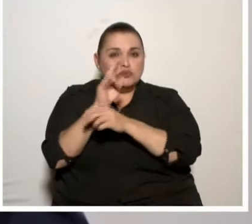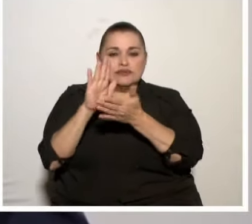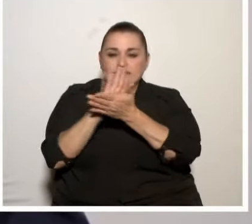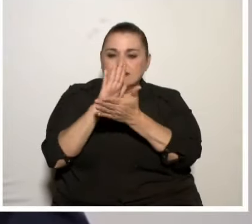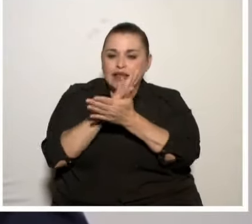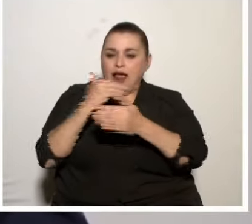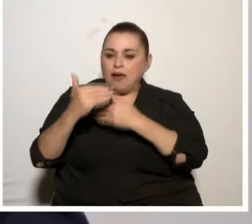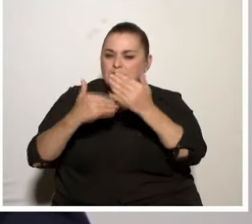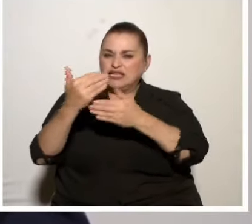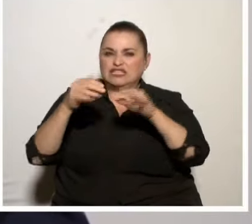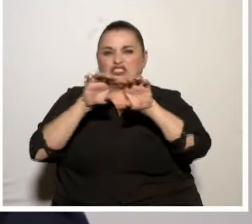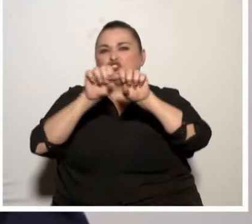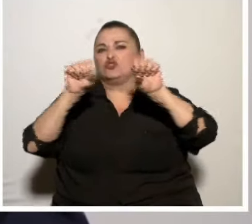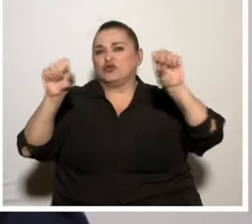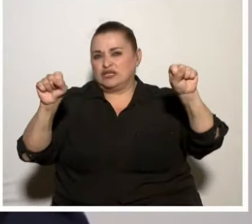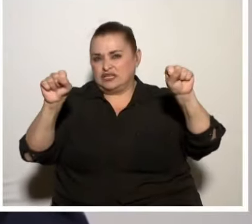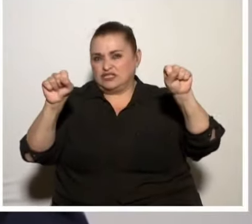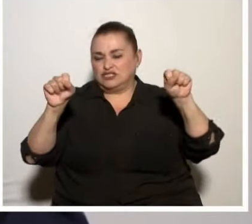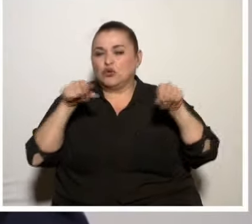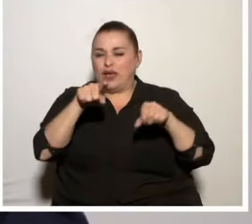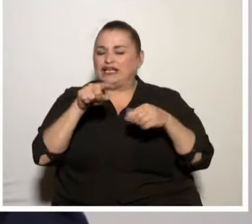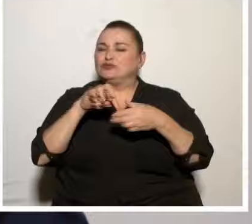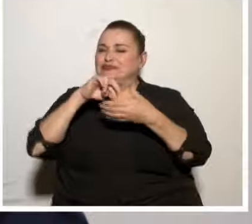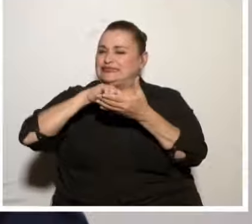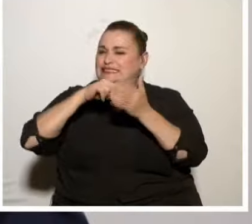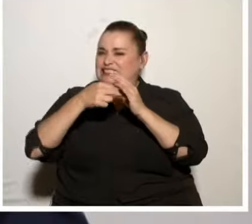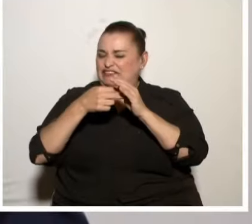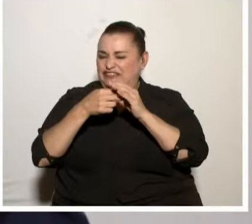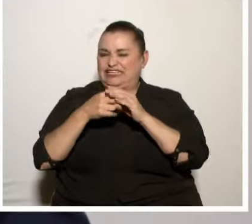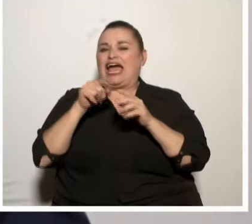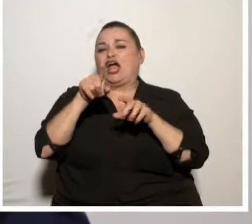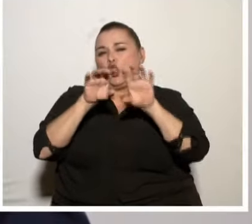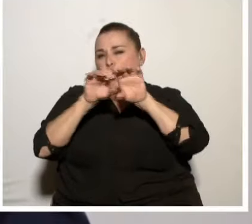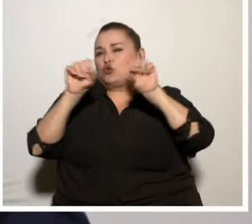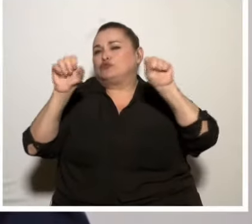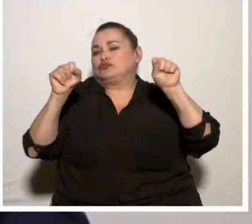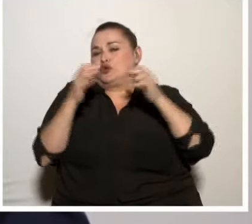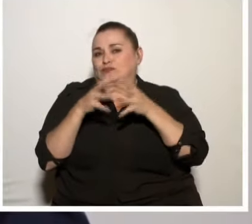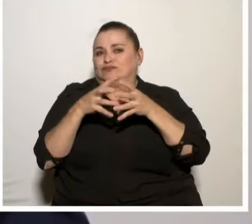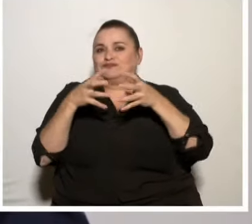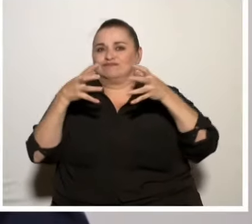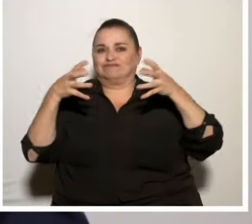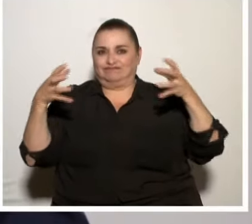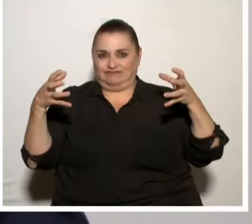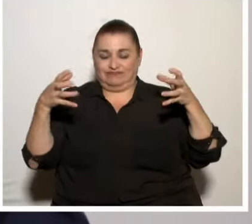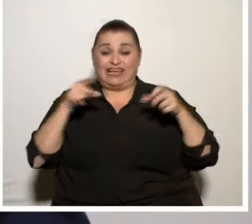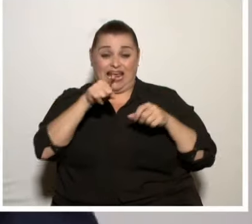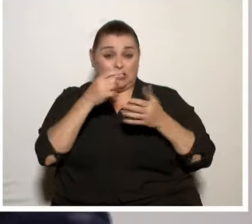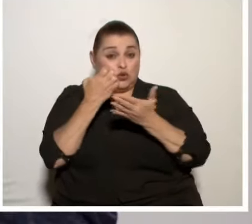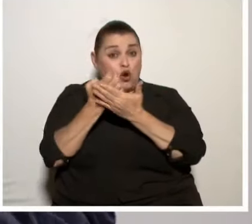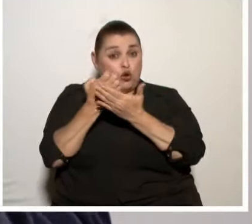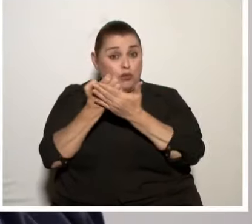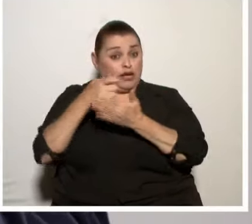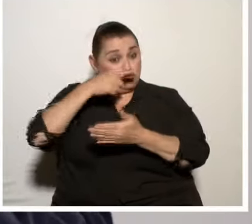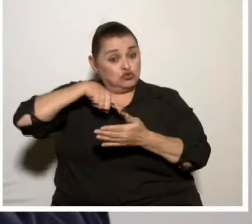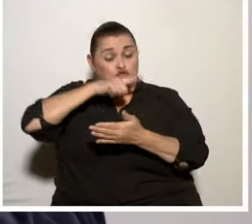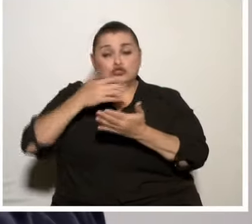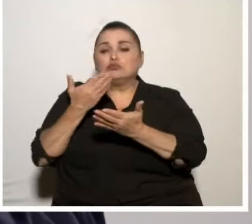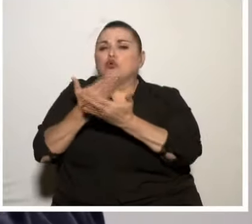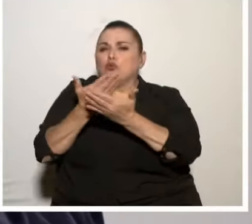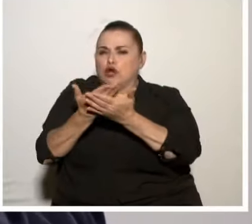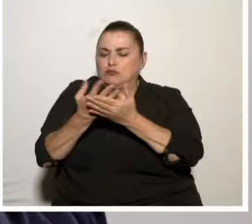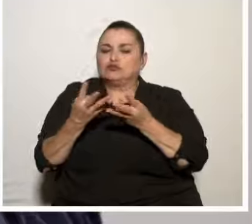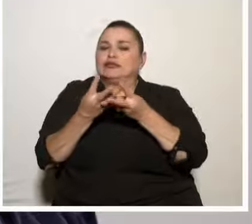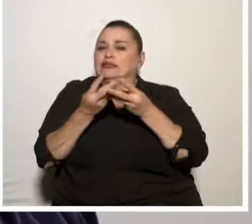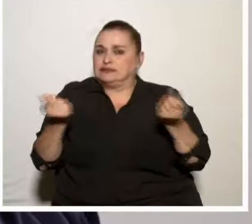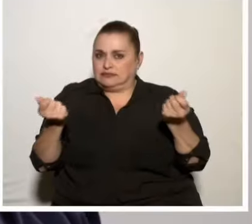hay permiso, hay chorizo, que son caldo de cultivo para la corrupción. Eso ideológicamente proponemos deshacerlo,